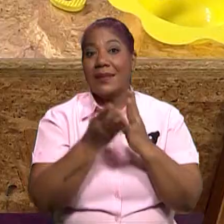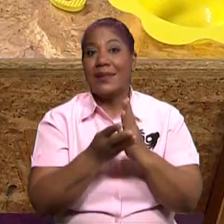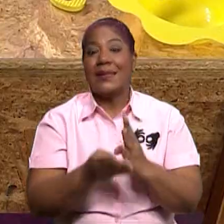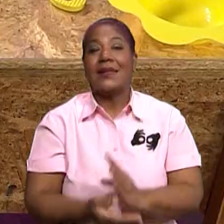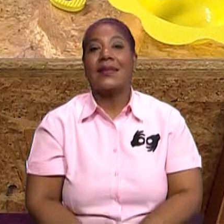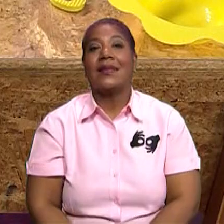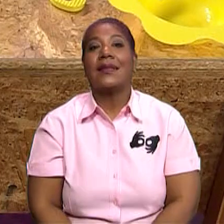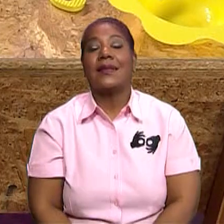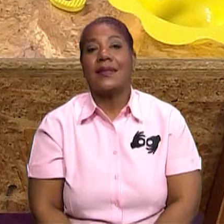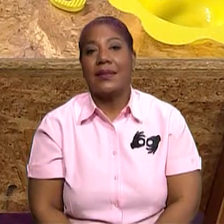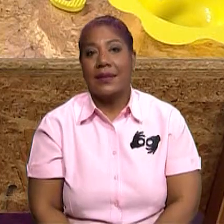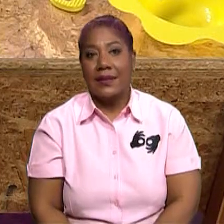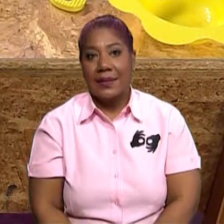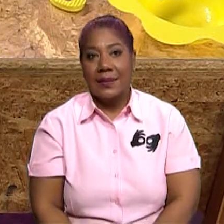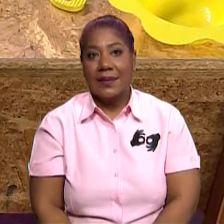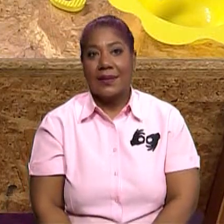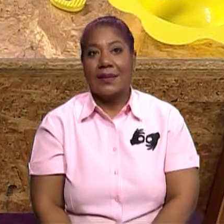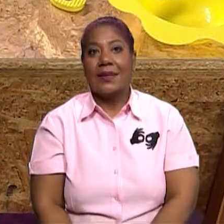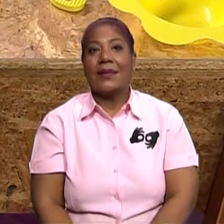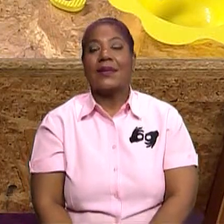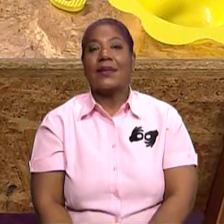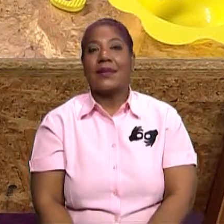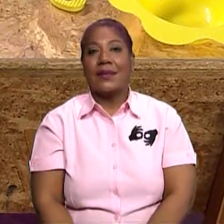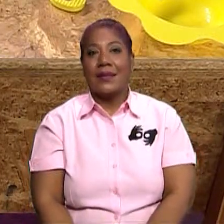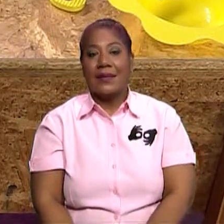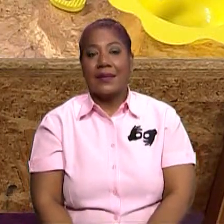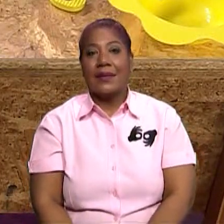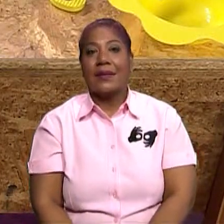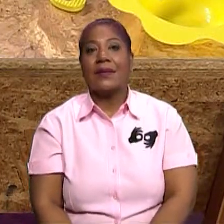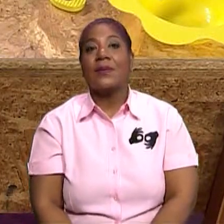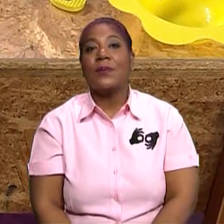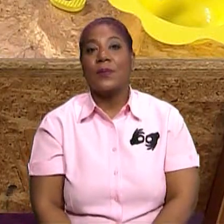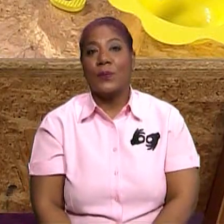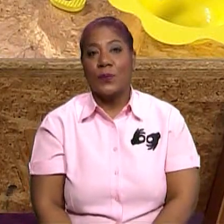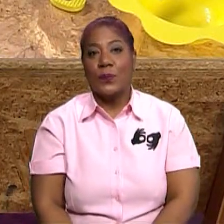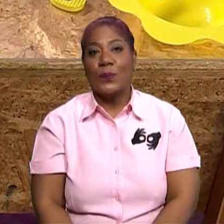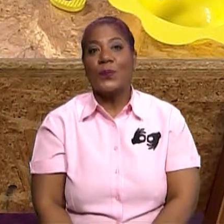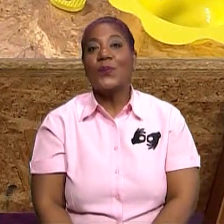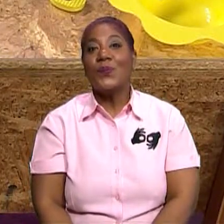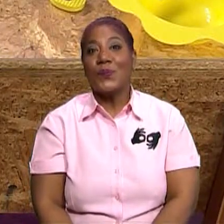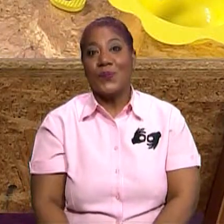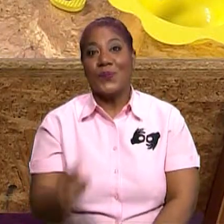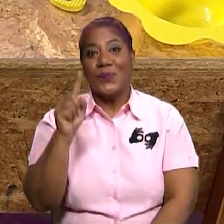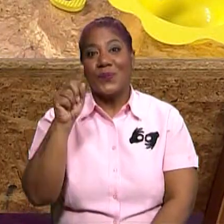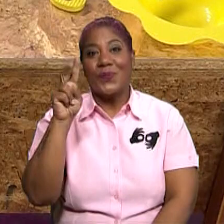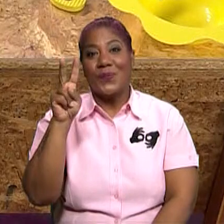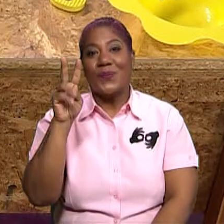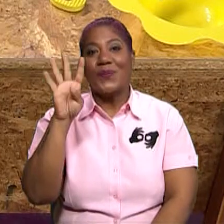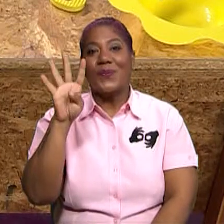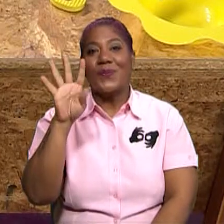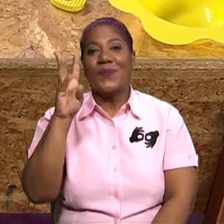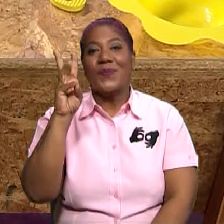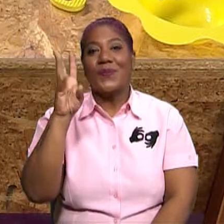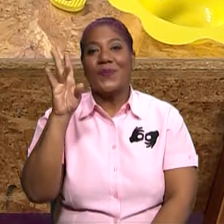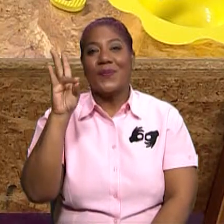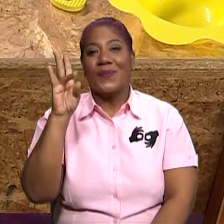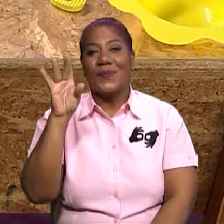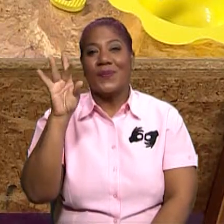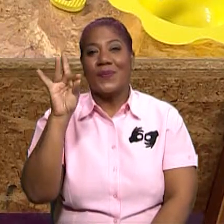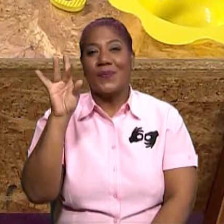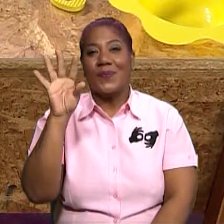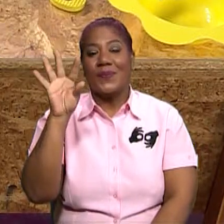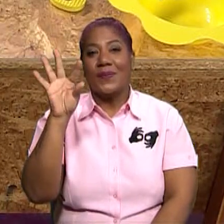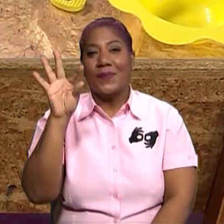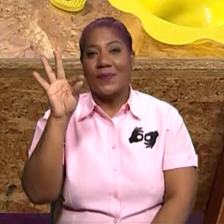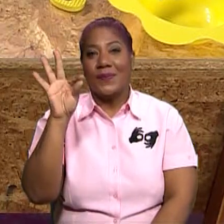2, 4, 6, 8, 10, 12, vamos a rectificar. 1, 2, 3, 4, 5, 6, 7,